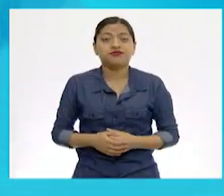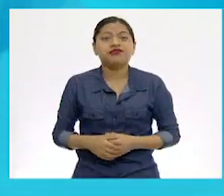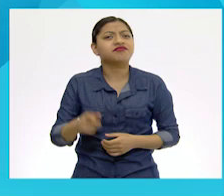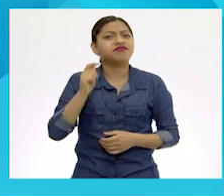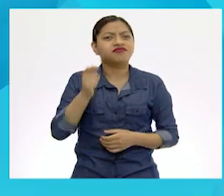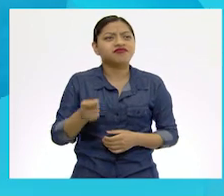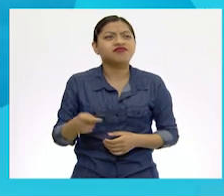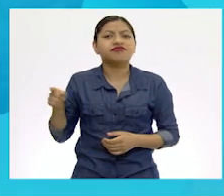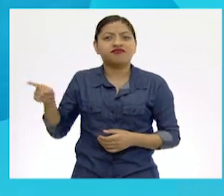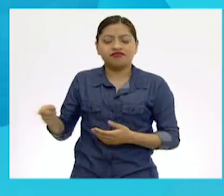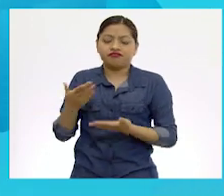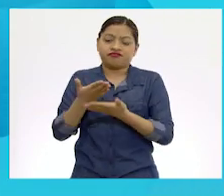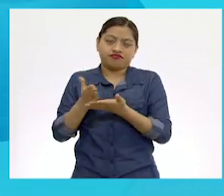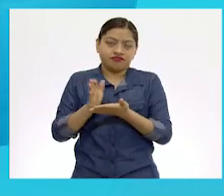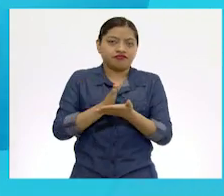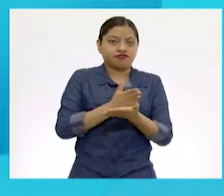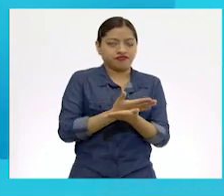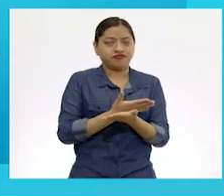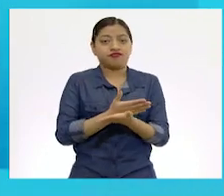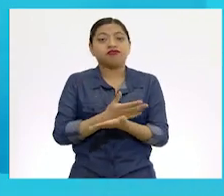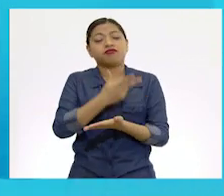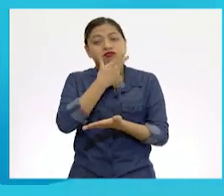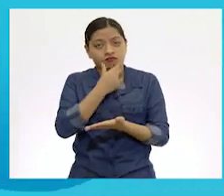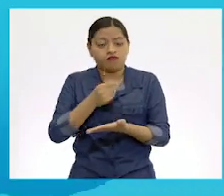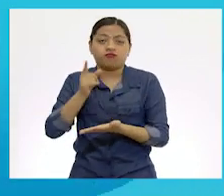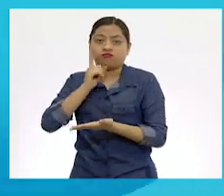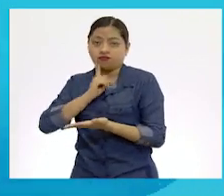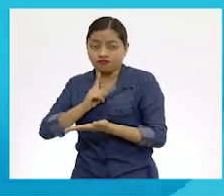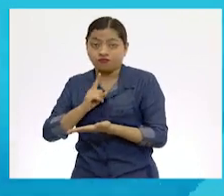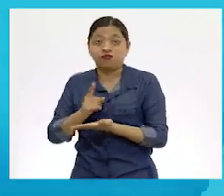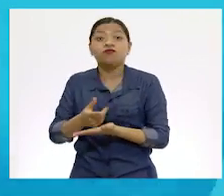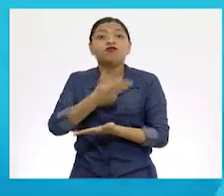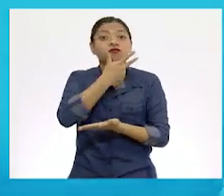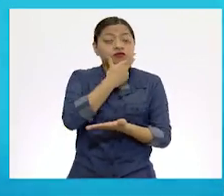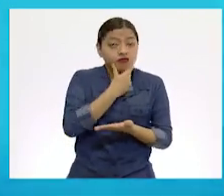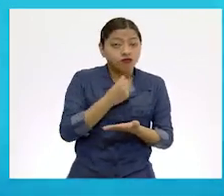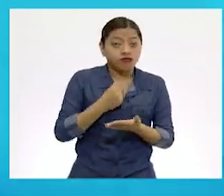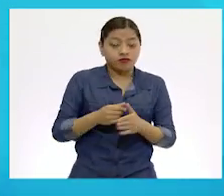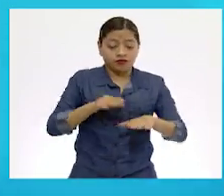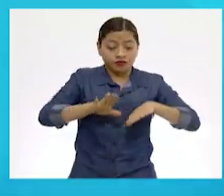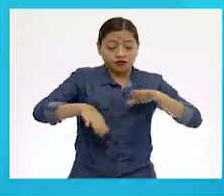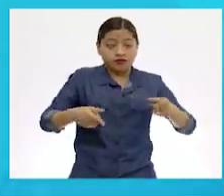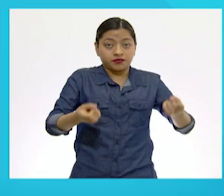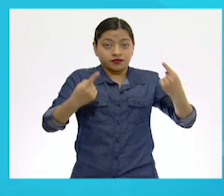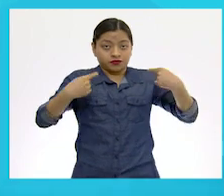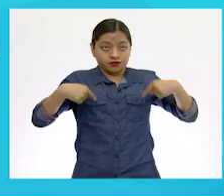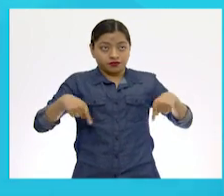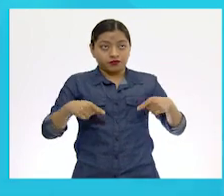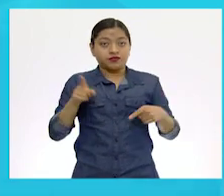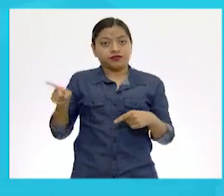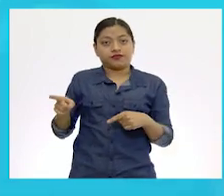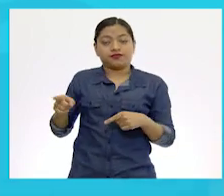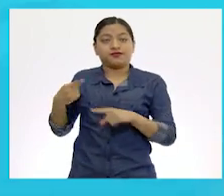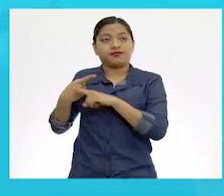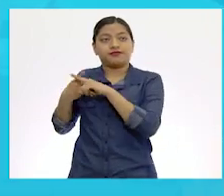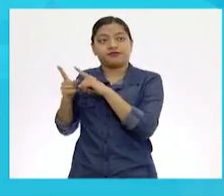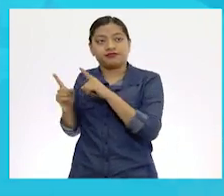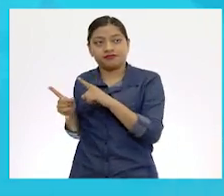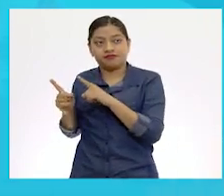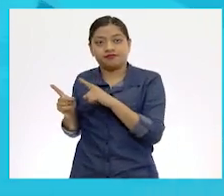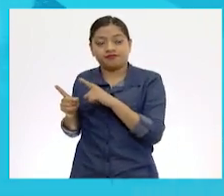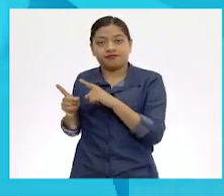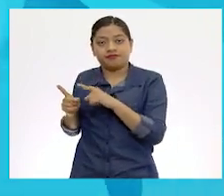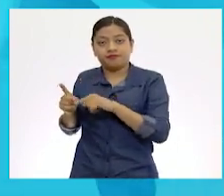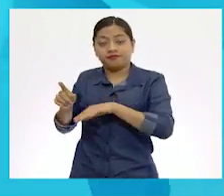quiere decir que se distingue entre el macho y la hembra. En los machos, en las patitas de atrás, presentan un espolón. Ella es hembra, por lo tanto no se le observa